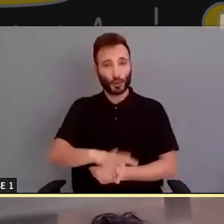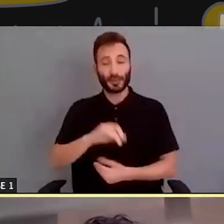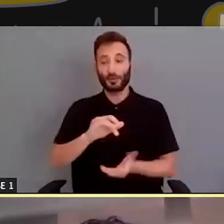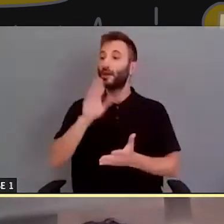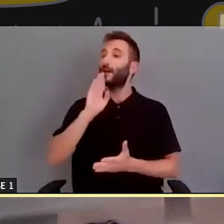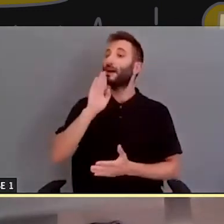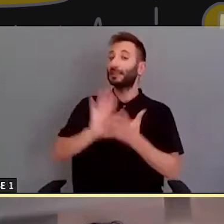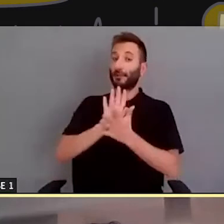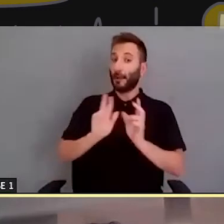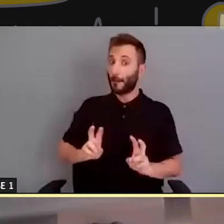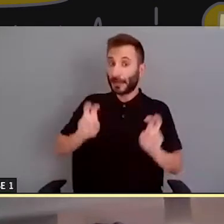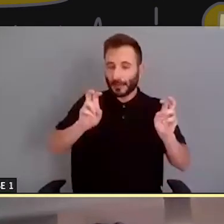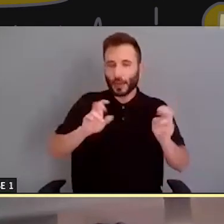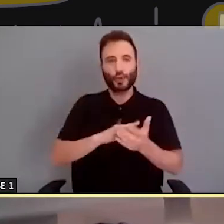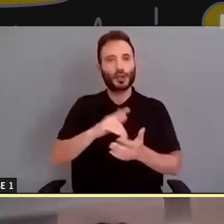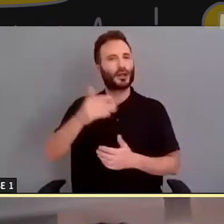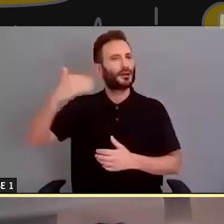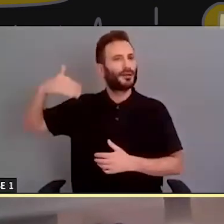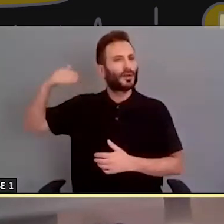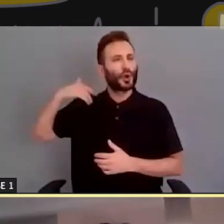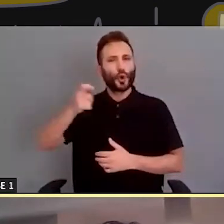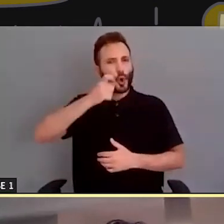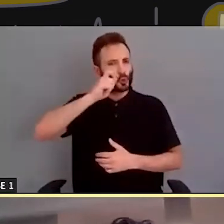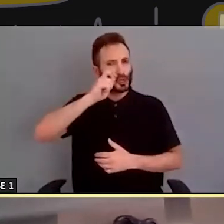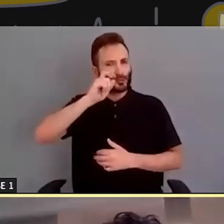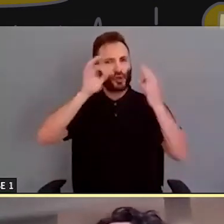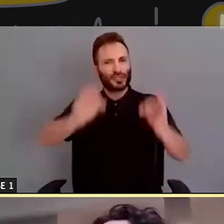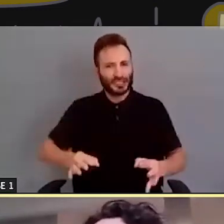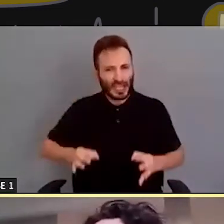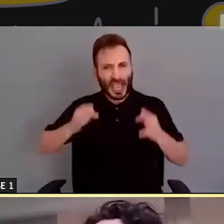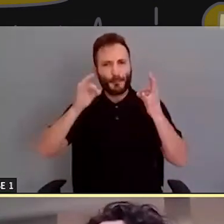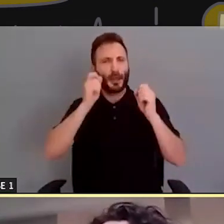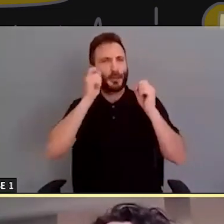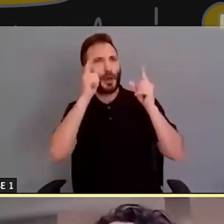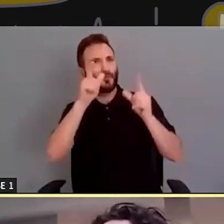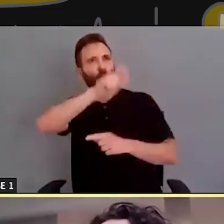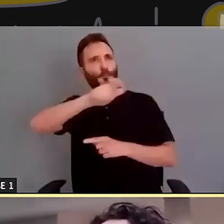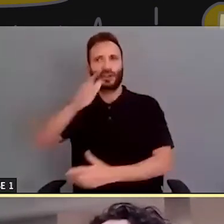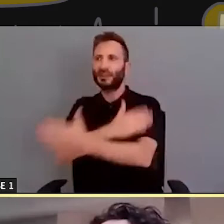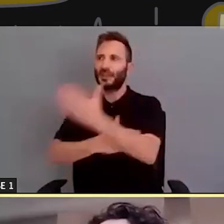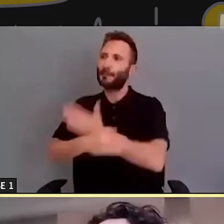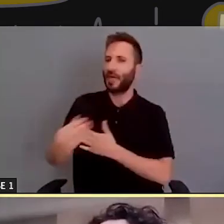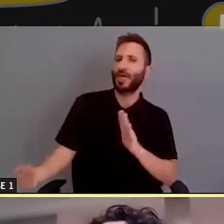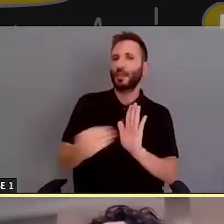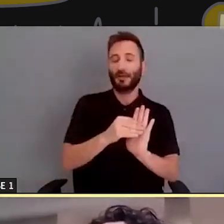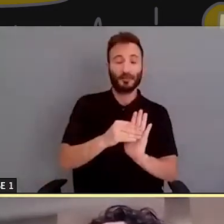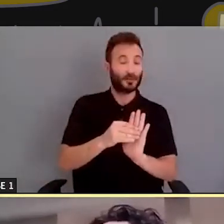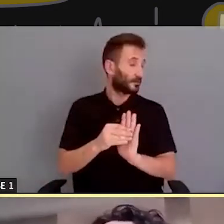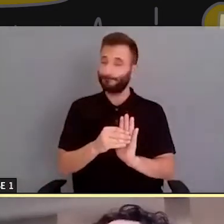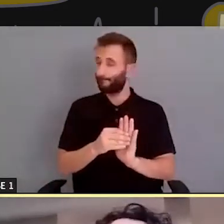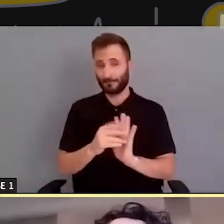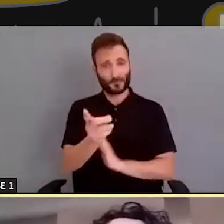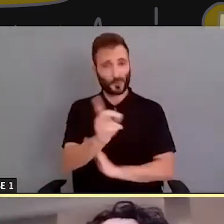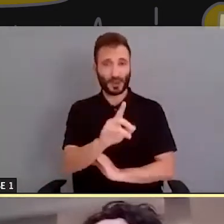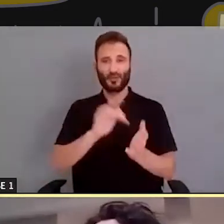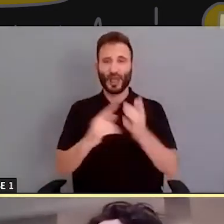turismo no siempre ha sido, digamos, ha tenido en cuenta las necesidades de las personas con discapacidad. Digamos que ha vivido